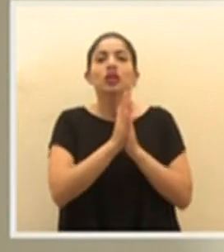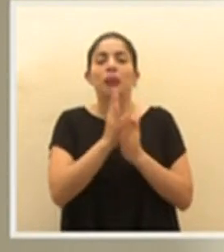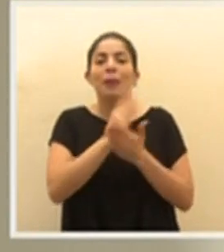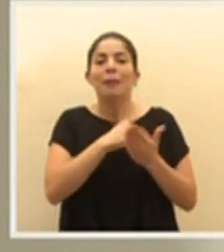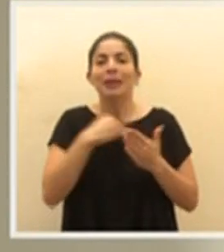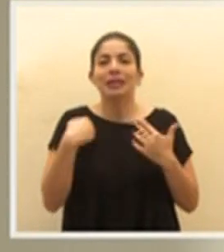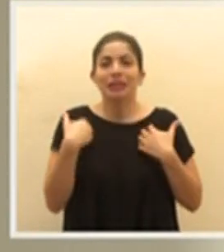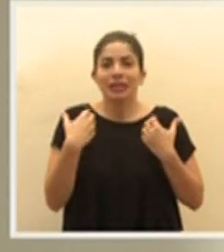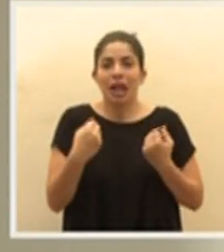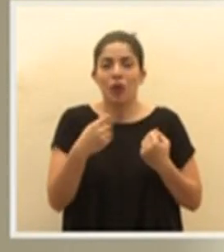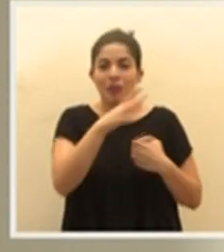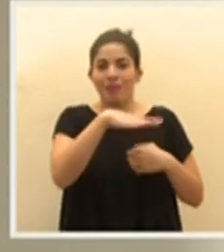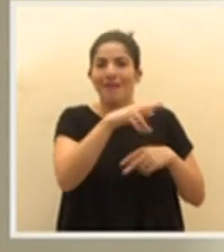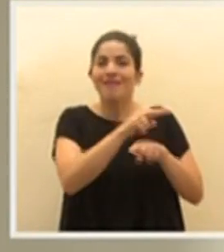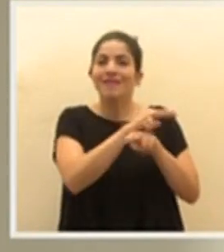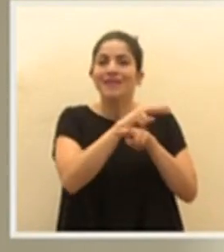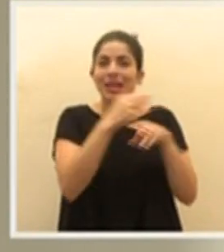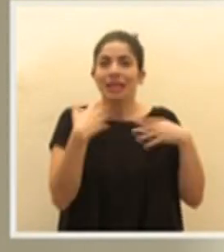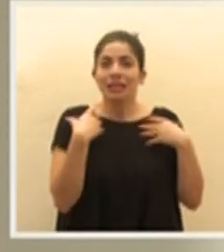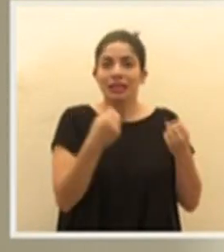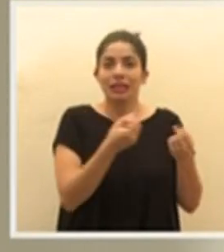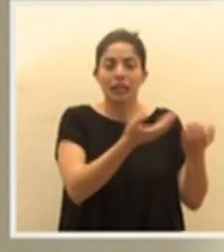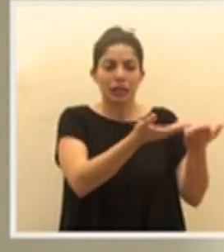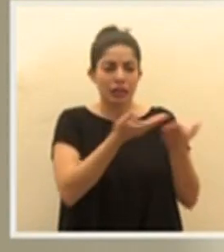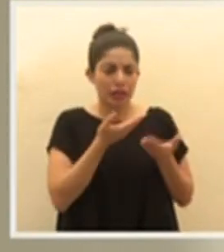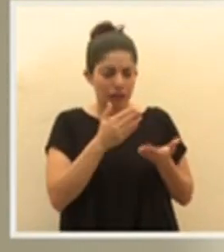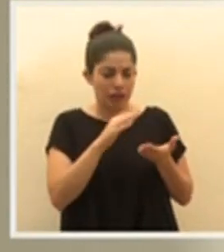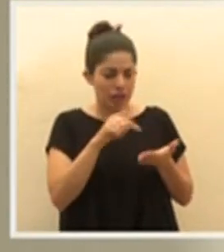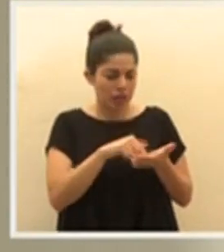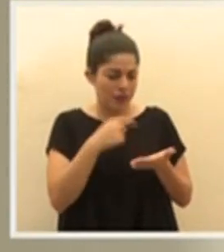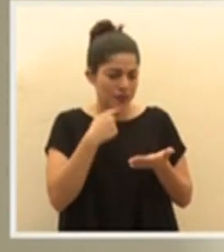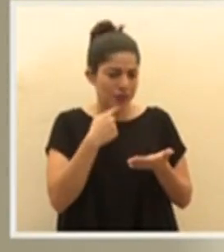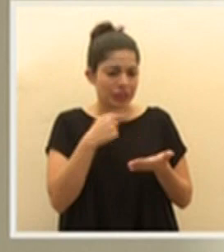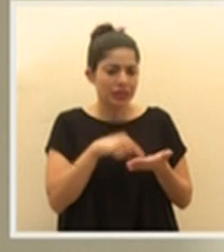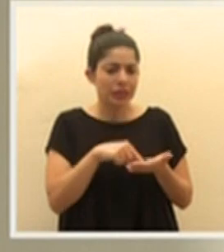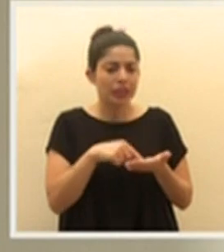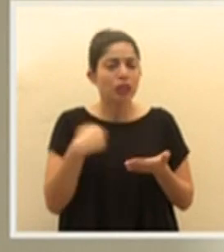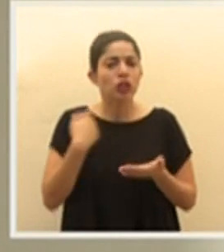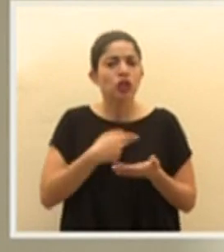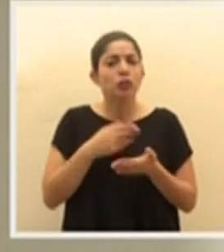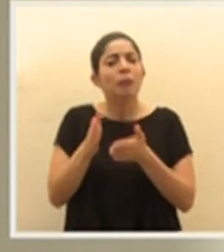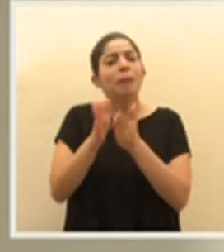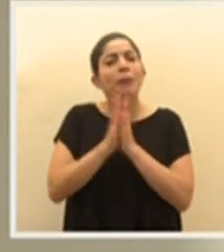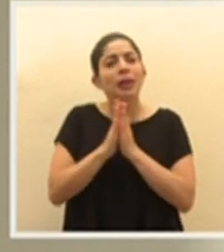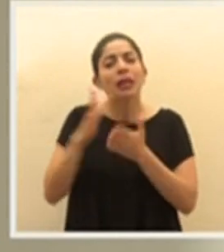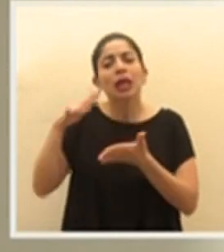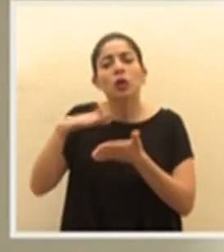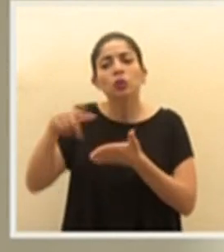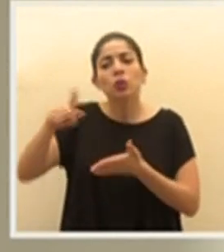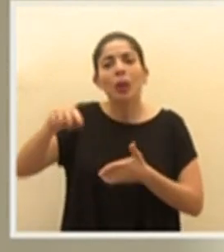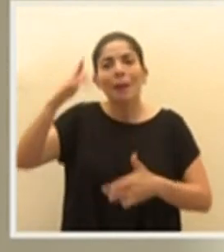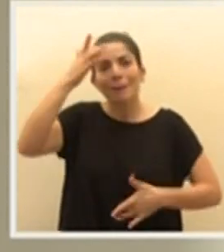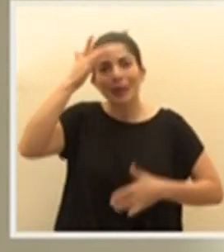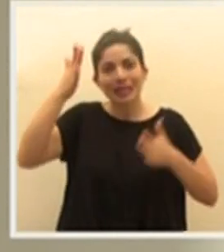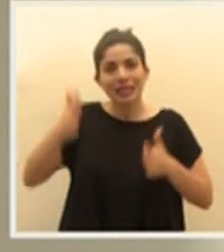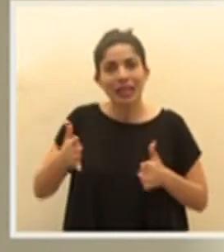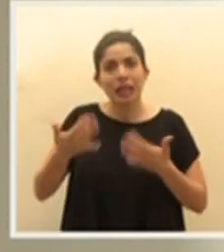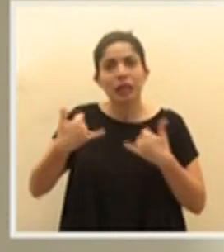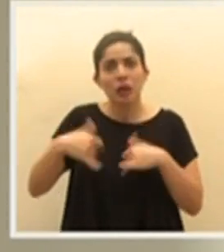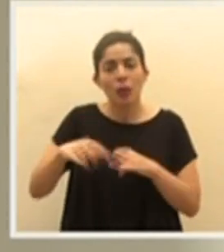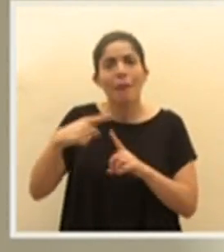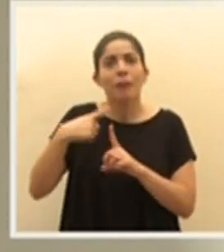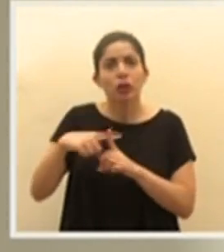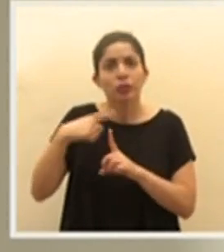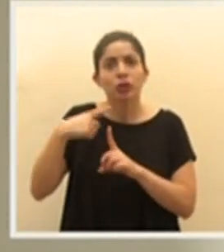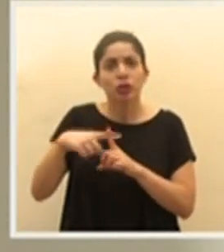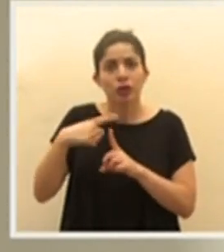área de vigilancia de la salud, para que le estudiáramos estos pacientes que están dando positivo por más